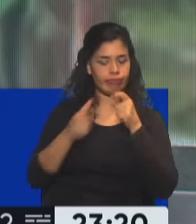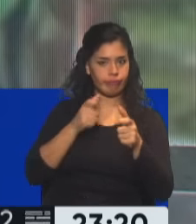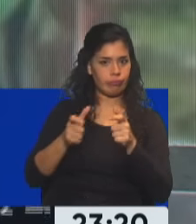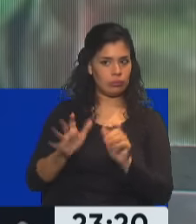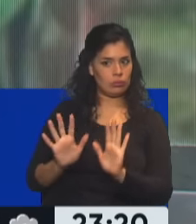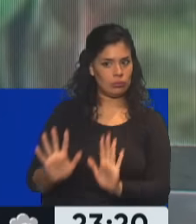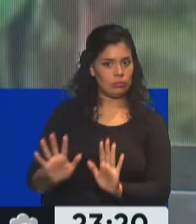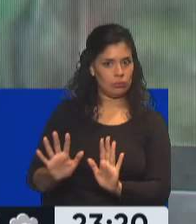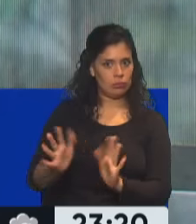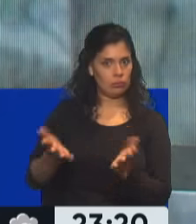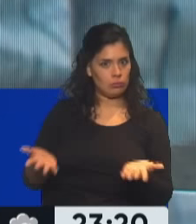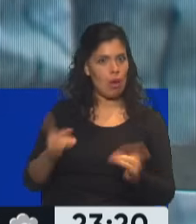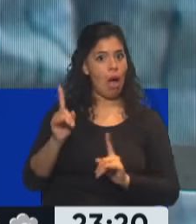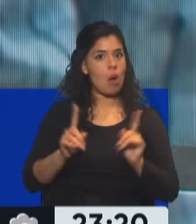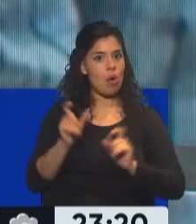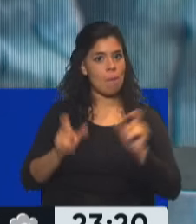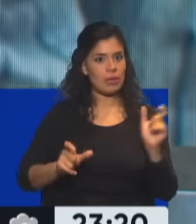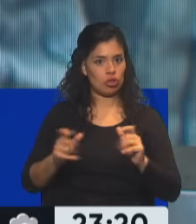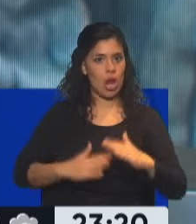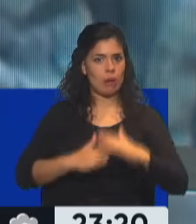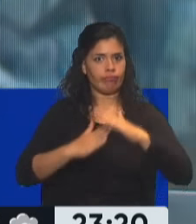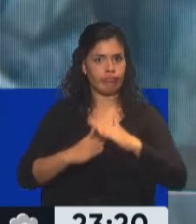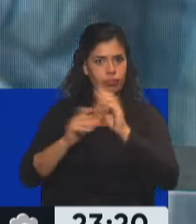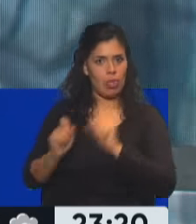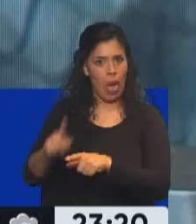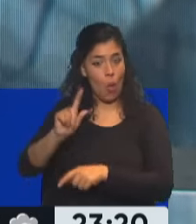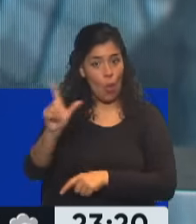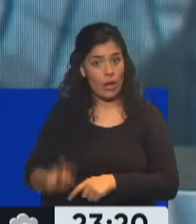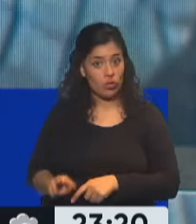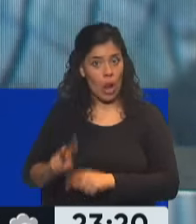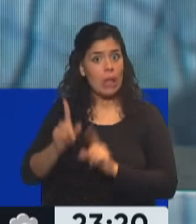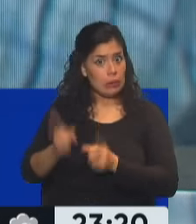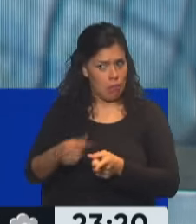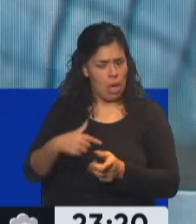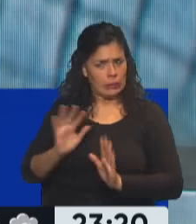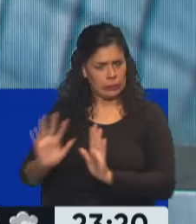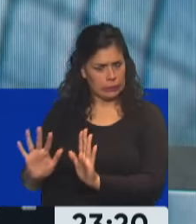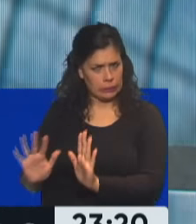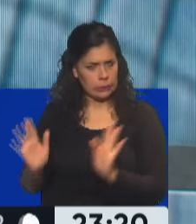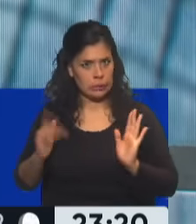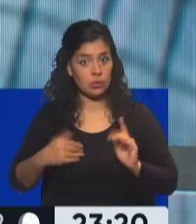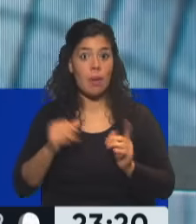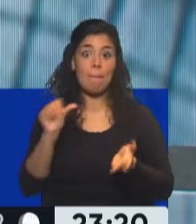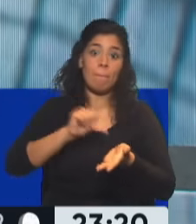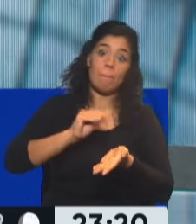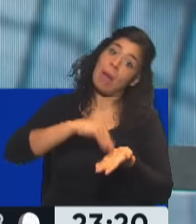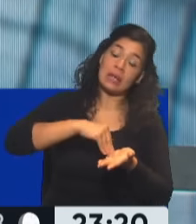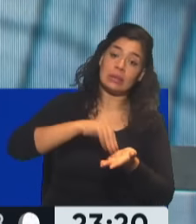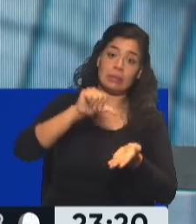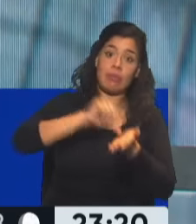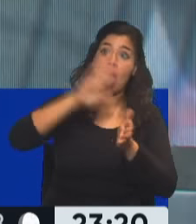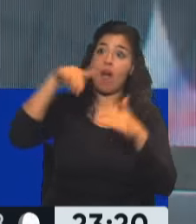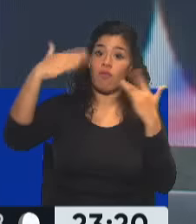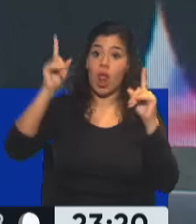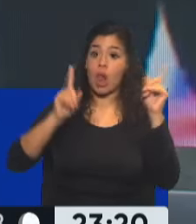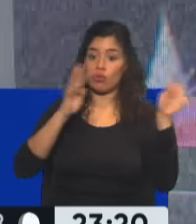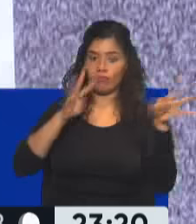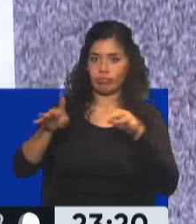de Venezuela, sino también de líderes de la región. A ver, un compacto con estos